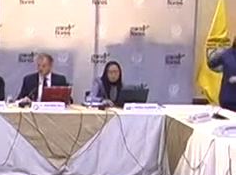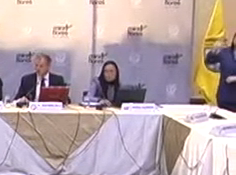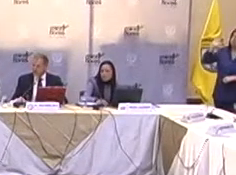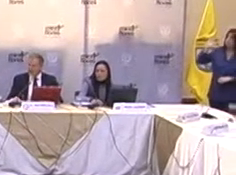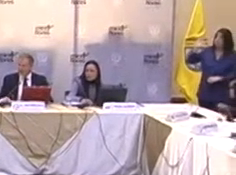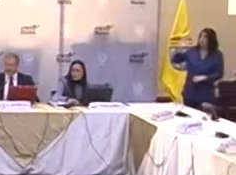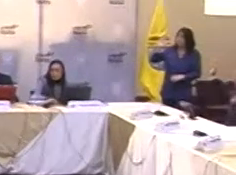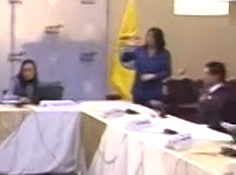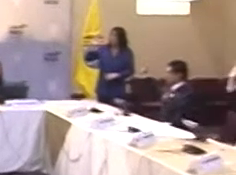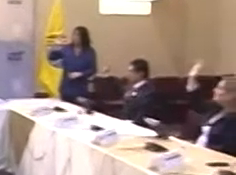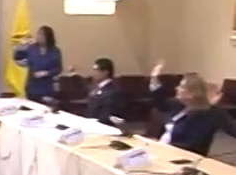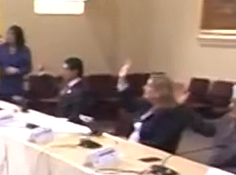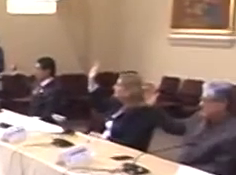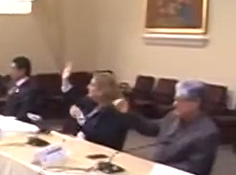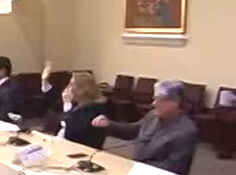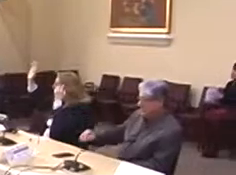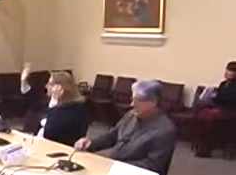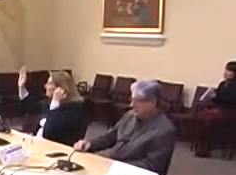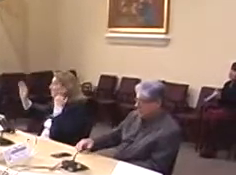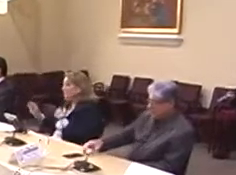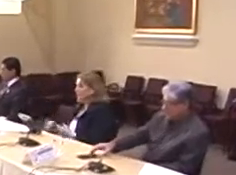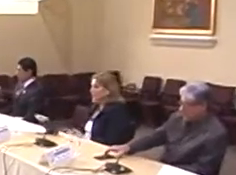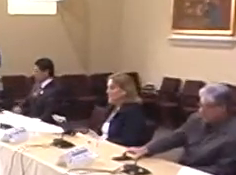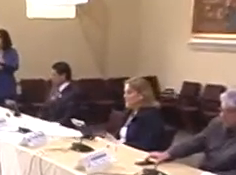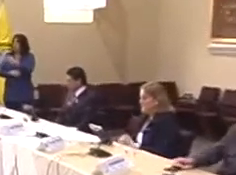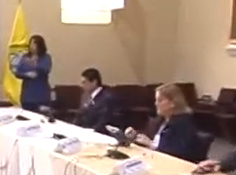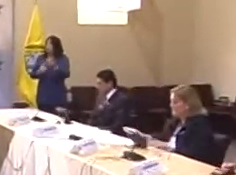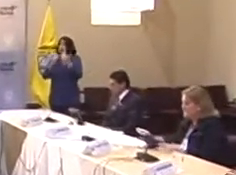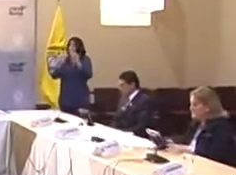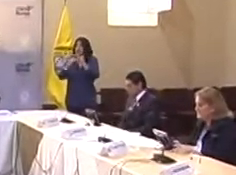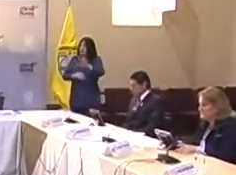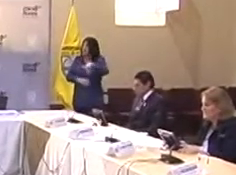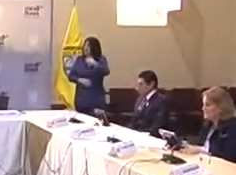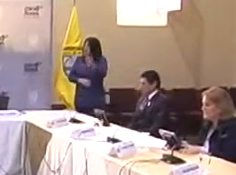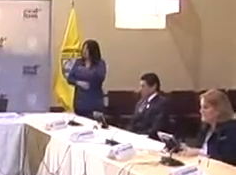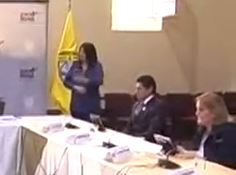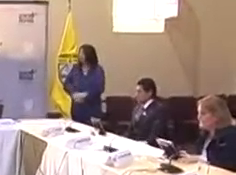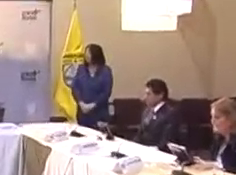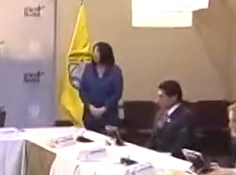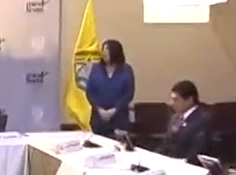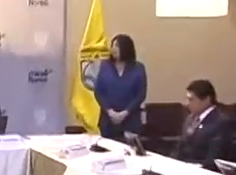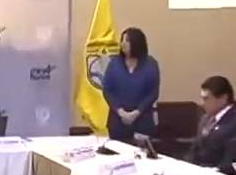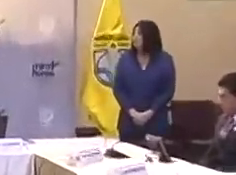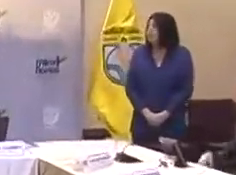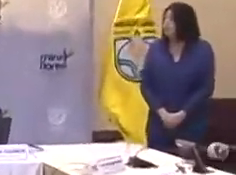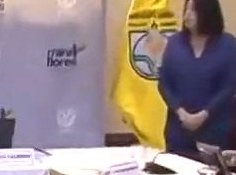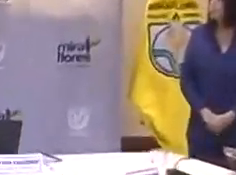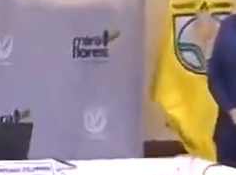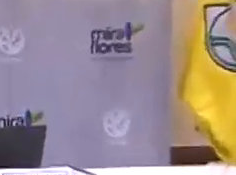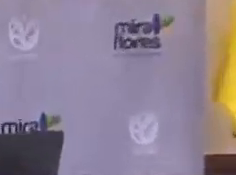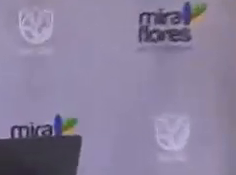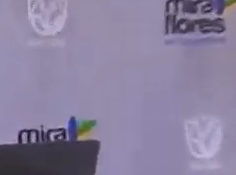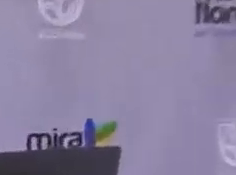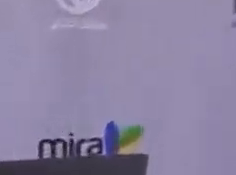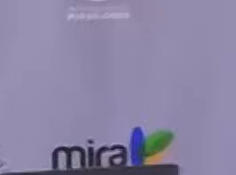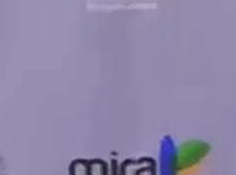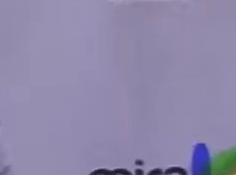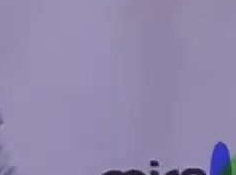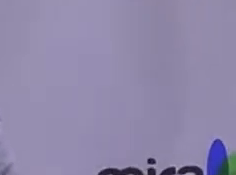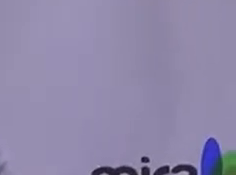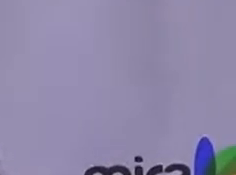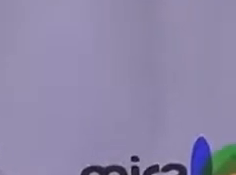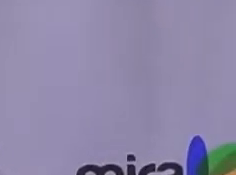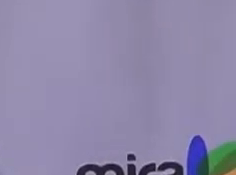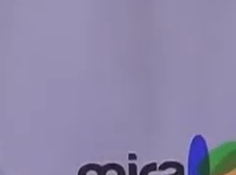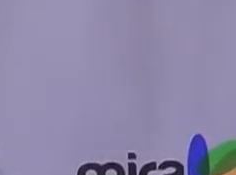de conformidad. Ha sido aprobado por unanimidad. Muchas gracias. Siguiente punto, por favor. Proyecto de acuerdo de consejo